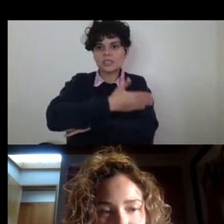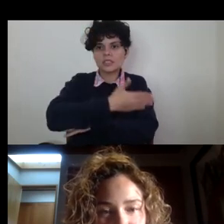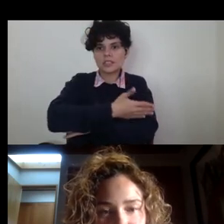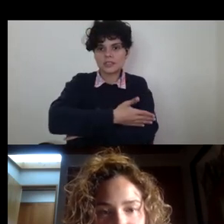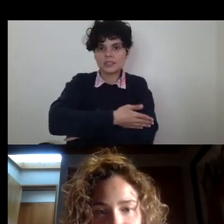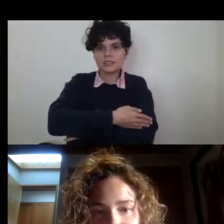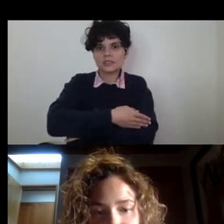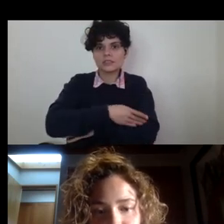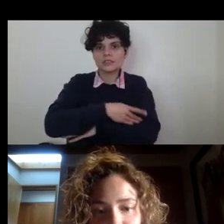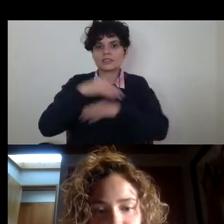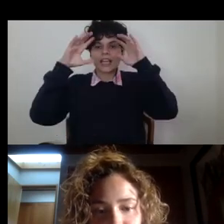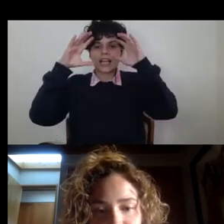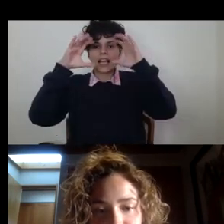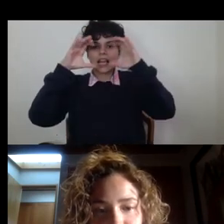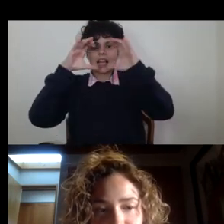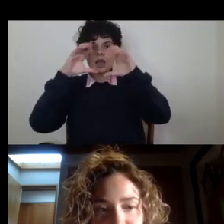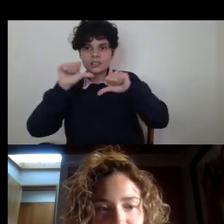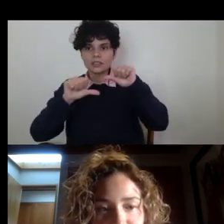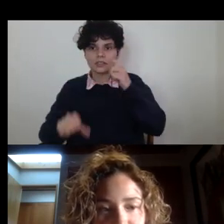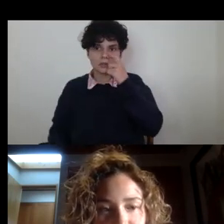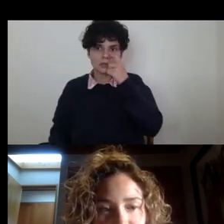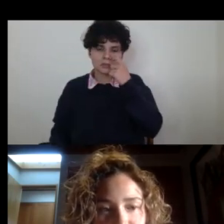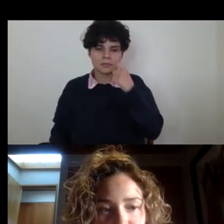y Neurotecnología.